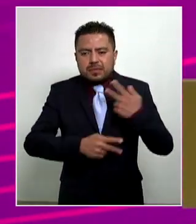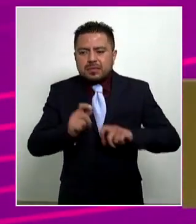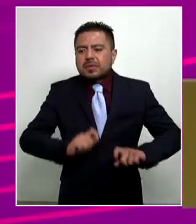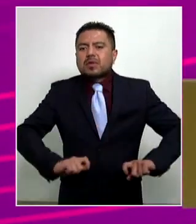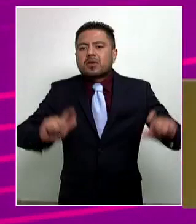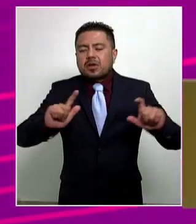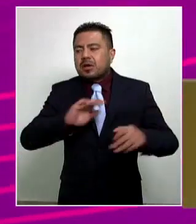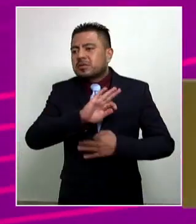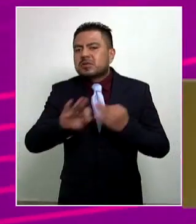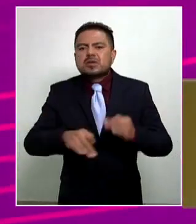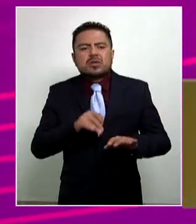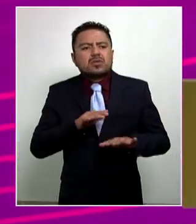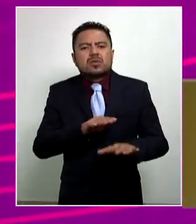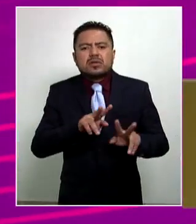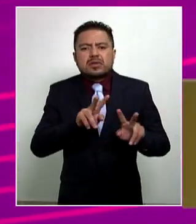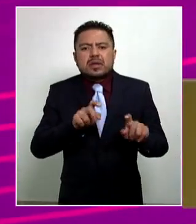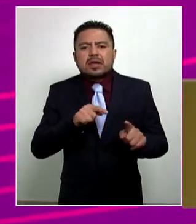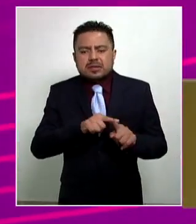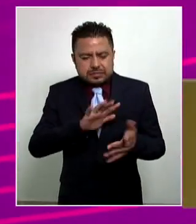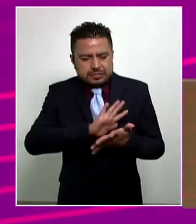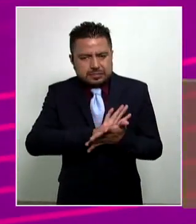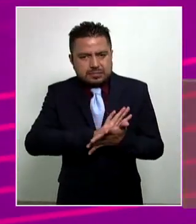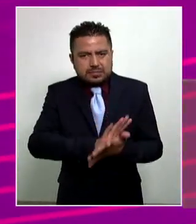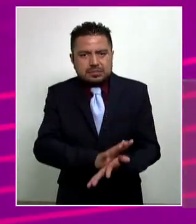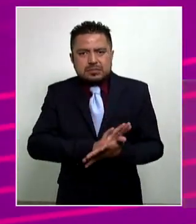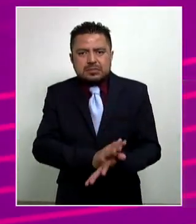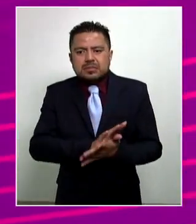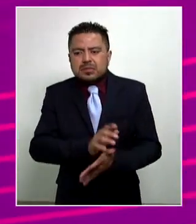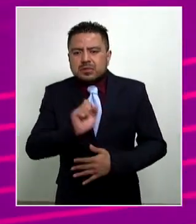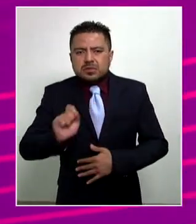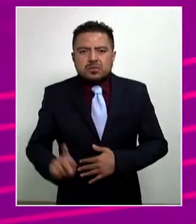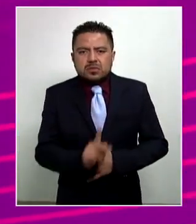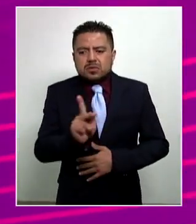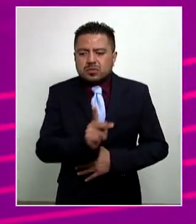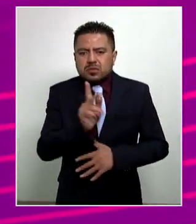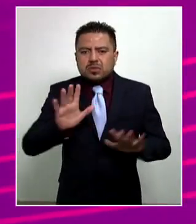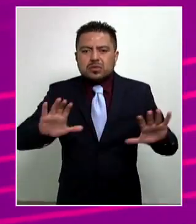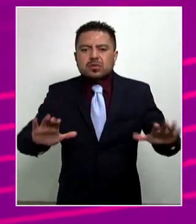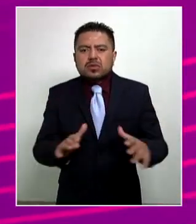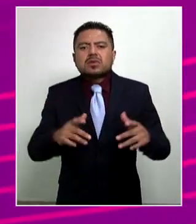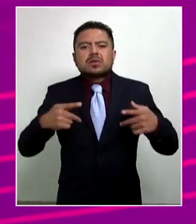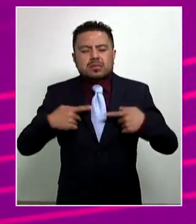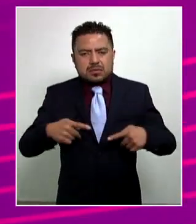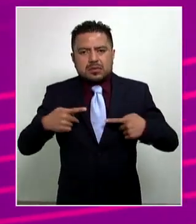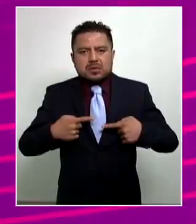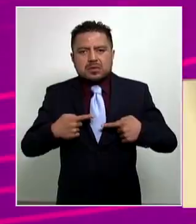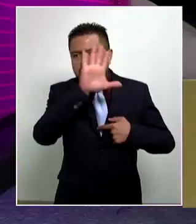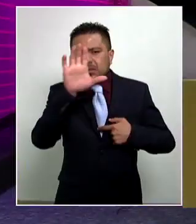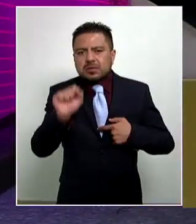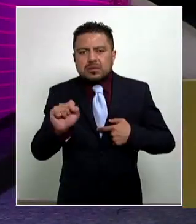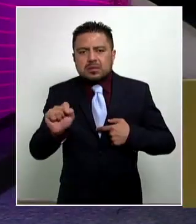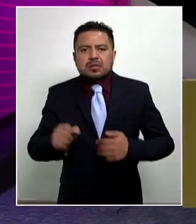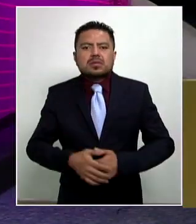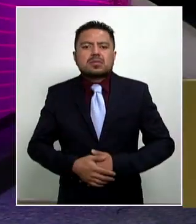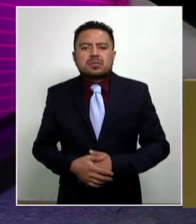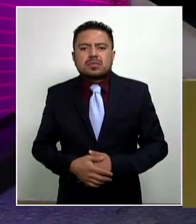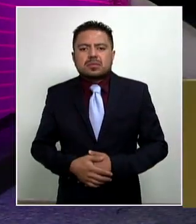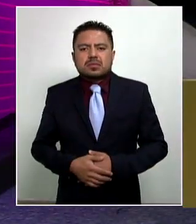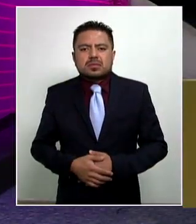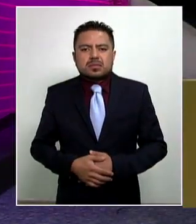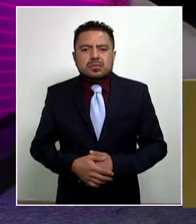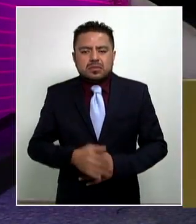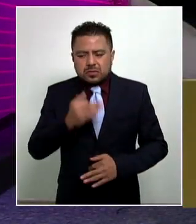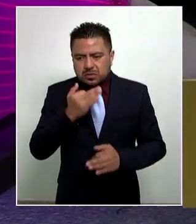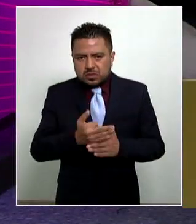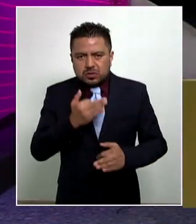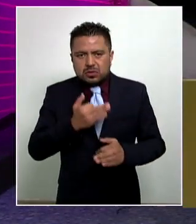de hoy, que va a tratar sobre la discriminación hacia pueblos, comunidades y personas afromexicanas. El